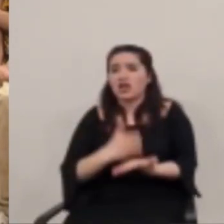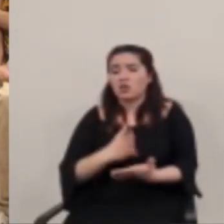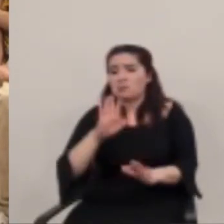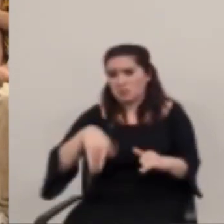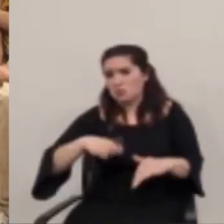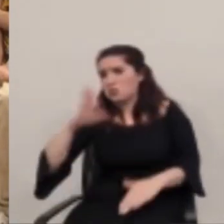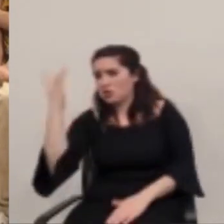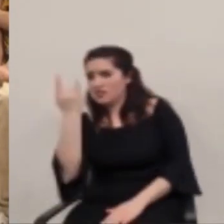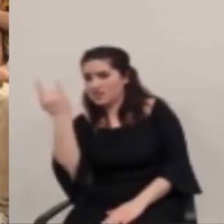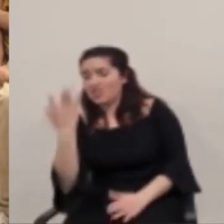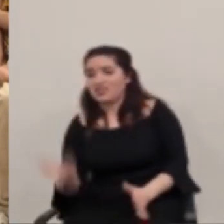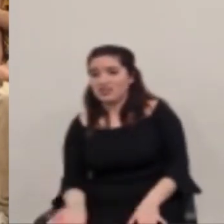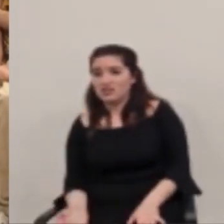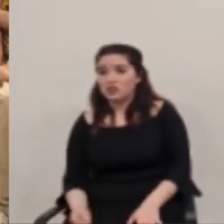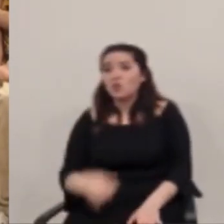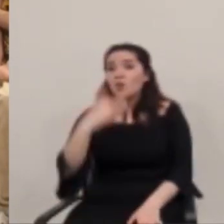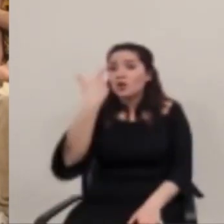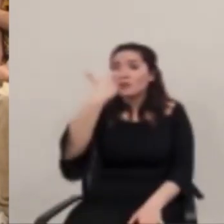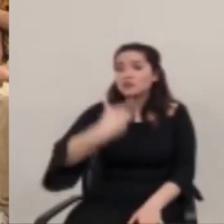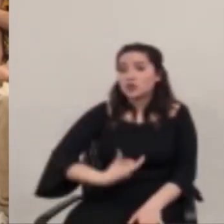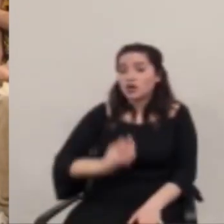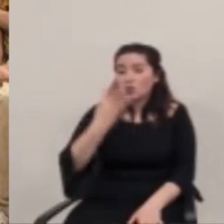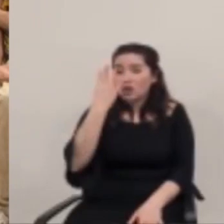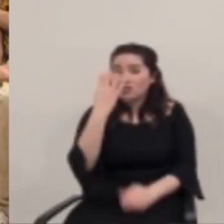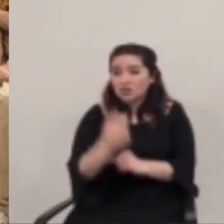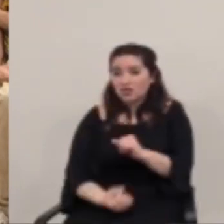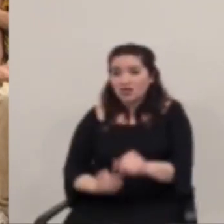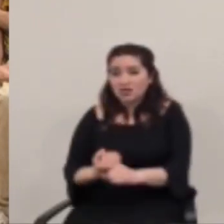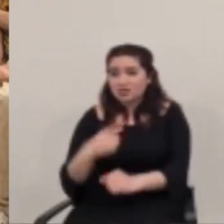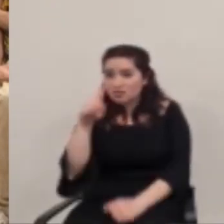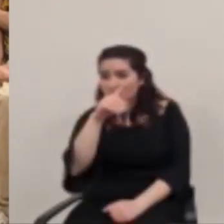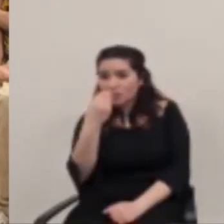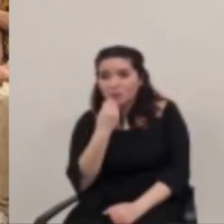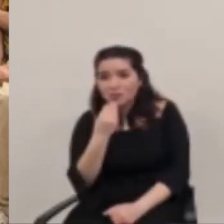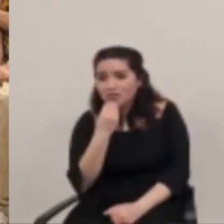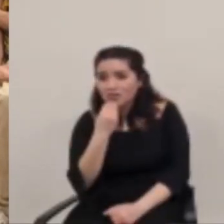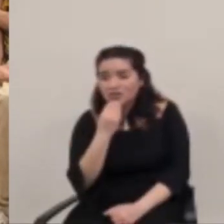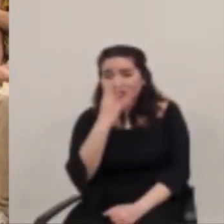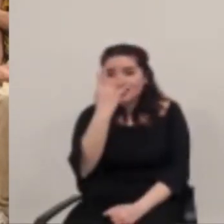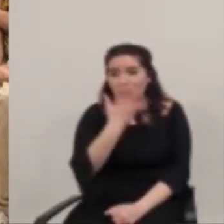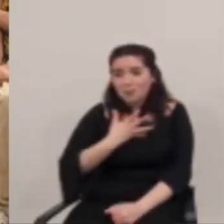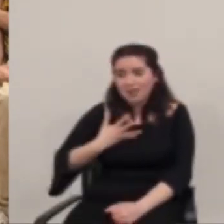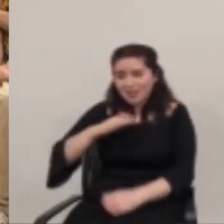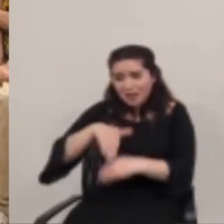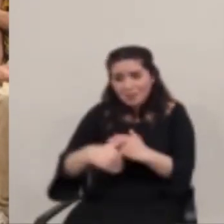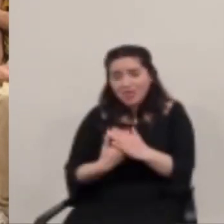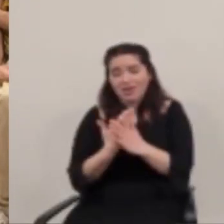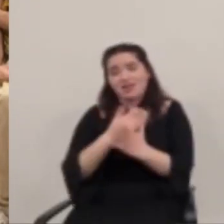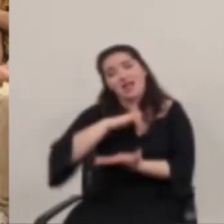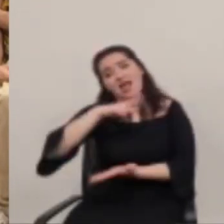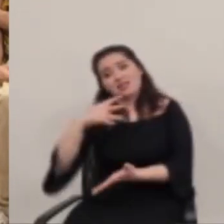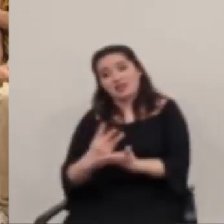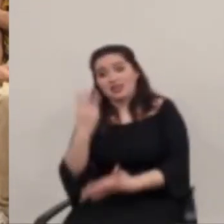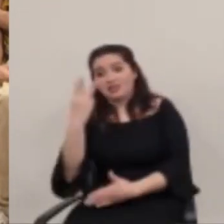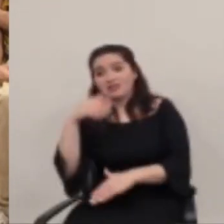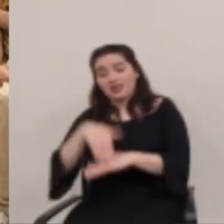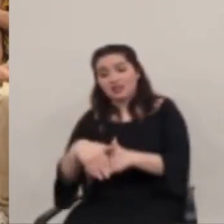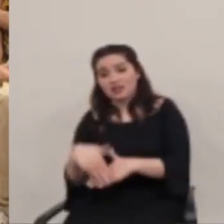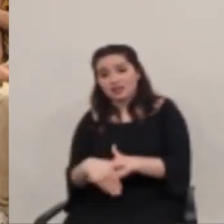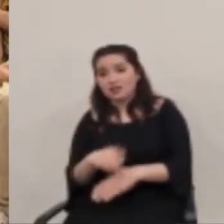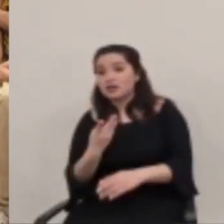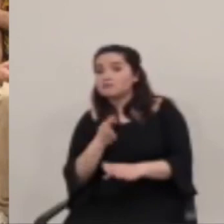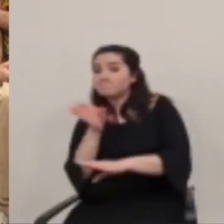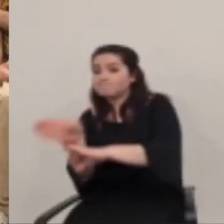universidad. Entonces, alguien que durante 4 años no comió desde las 5:30 de la mañana hasta las 3 de la tarde cuando él llegaba a su